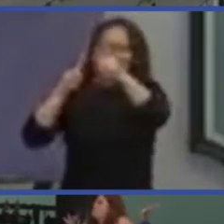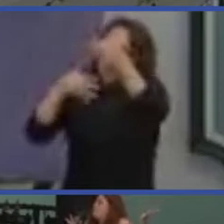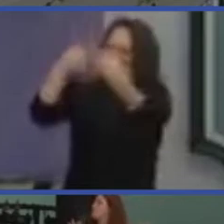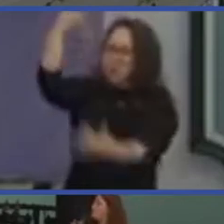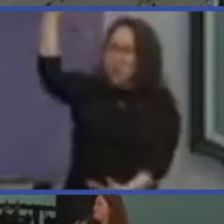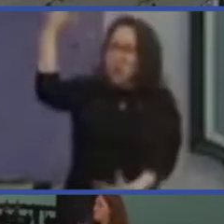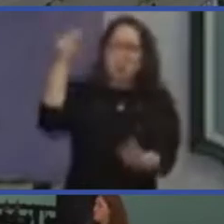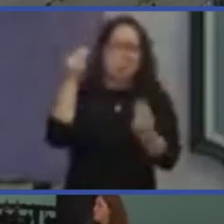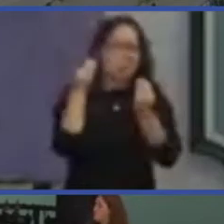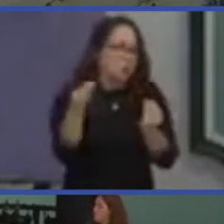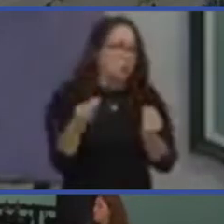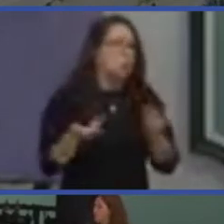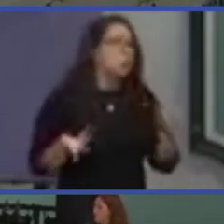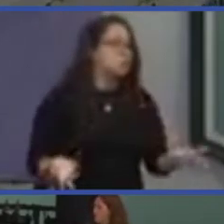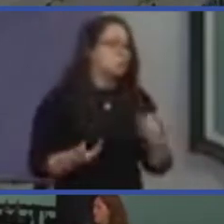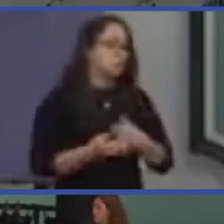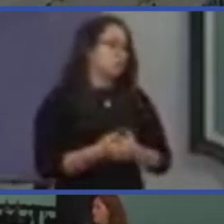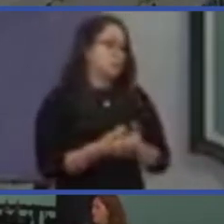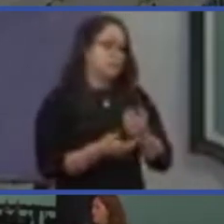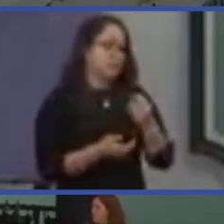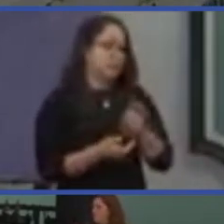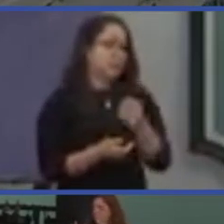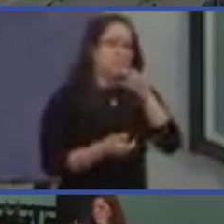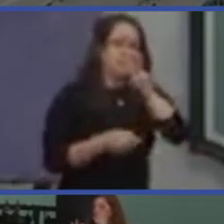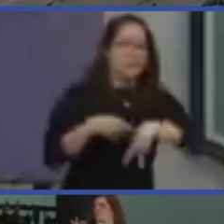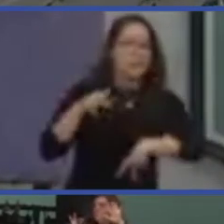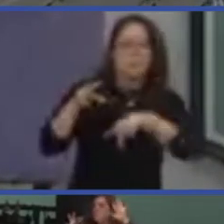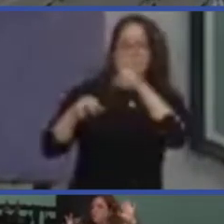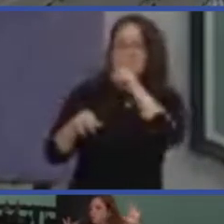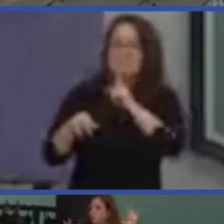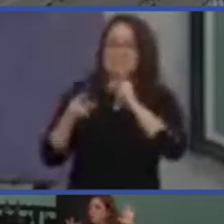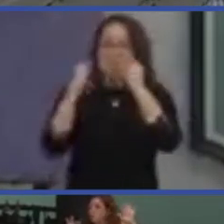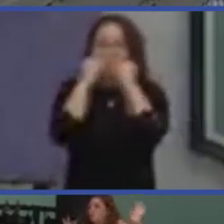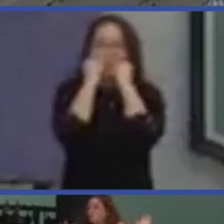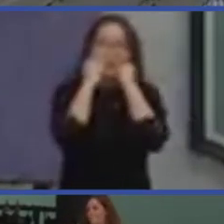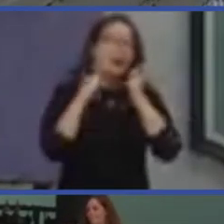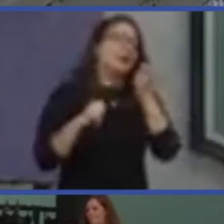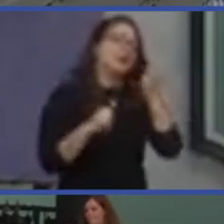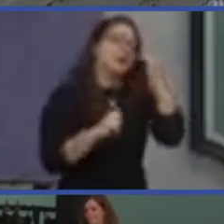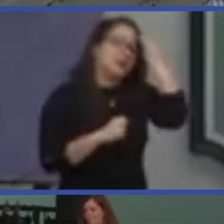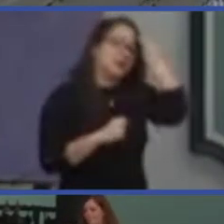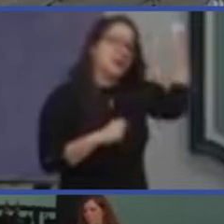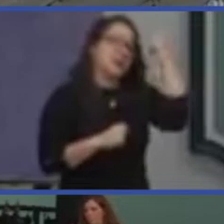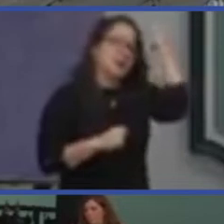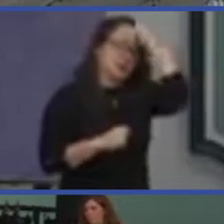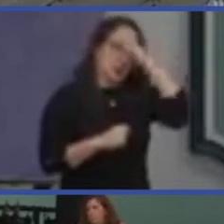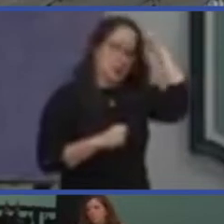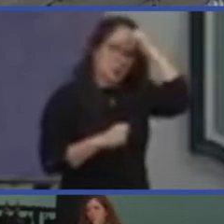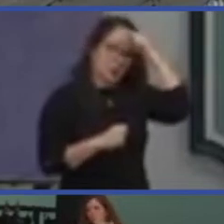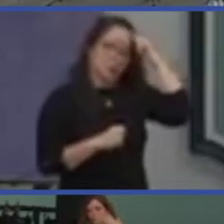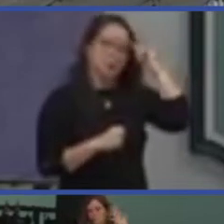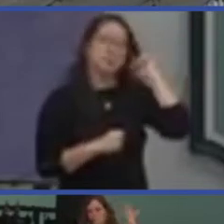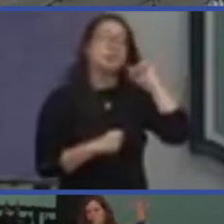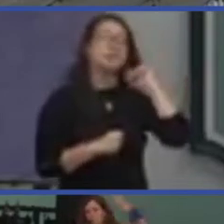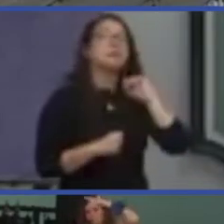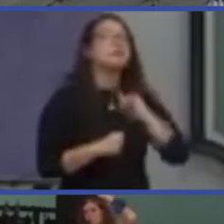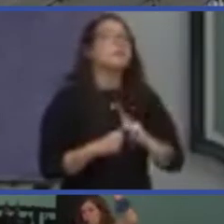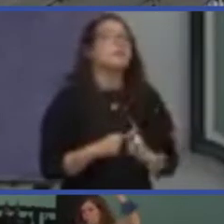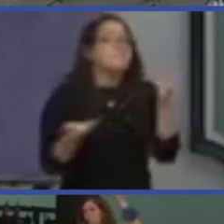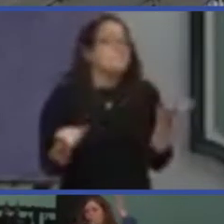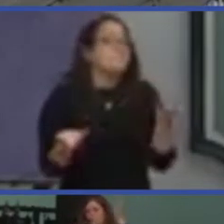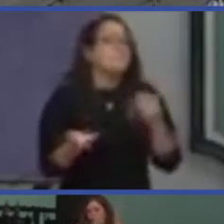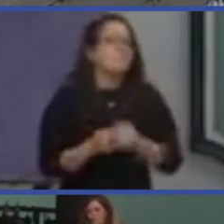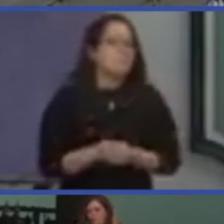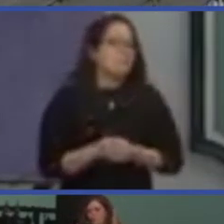importar si tiene referente real o no esa es una construcción teórica que se llama ¿no? es como si hiciéramos una